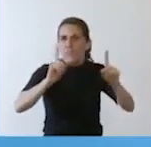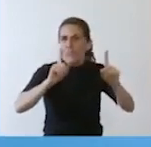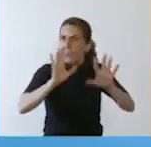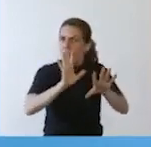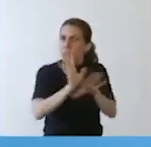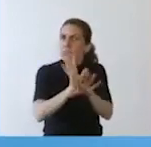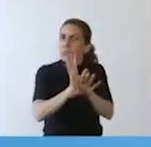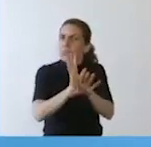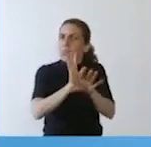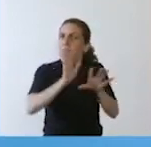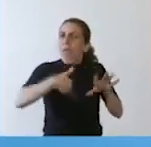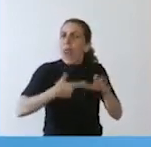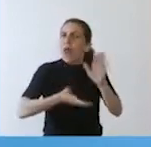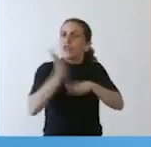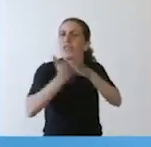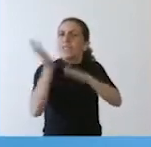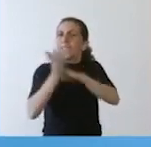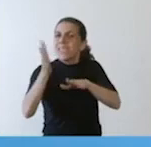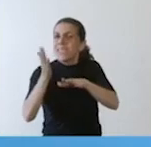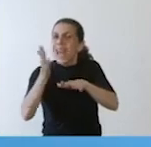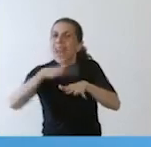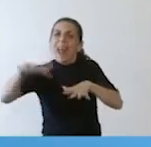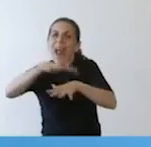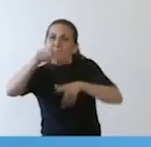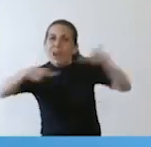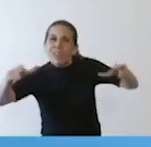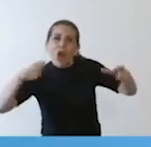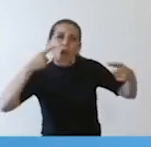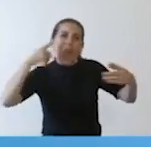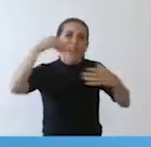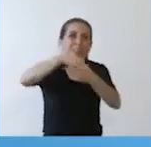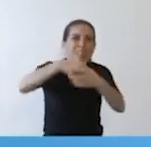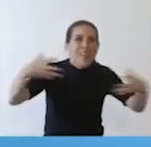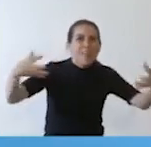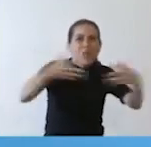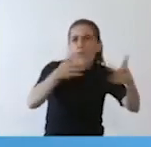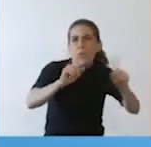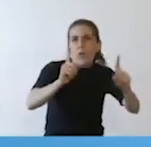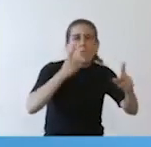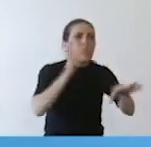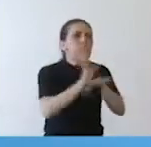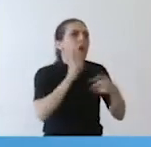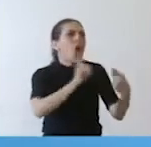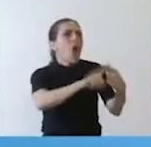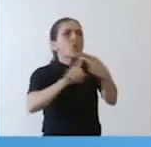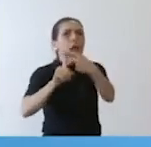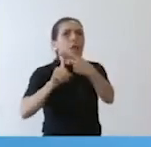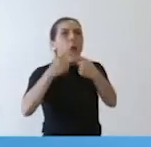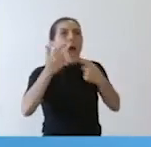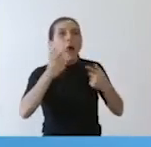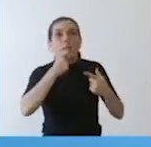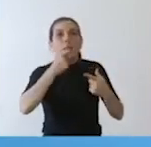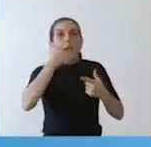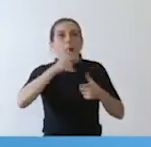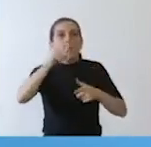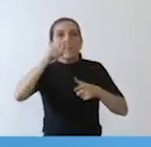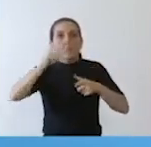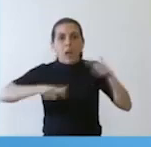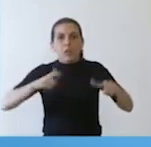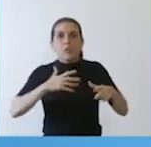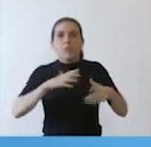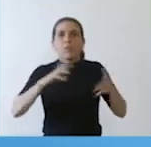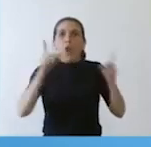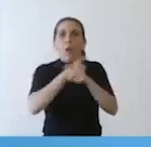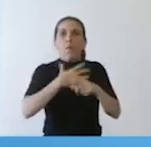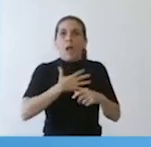minimizar las actividades con público, de minimizar el contacto con personas con síntomas respiratorios, minimizar el